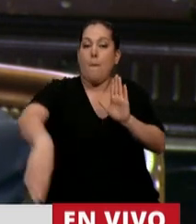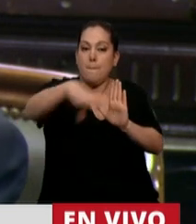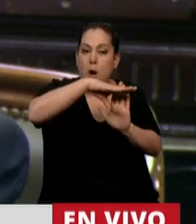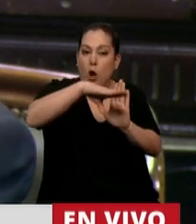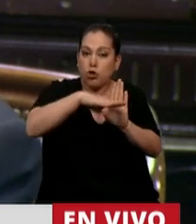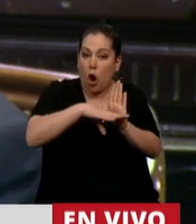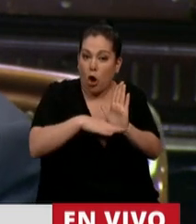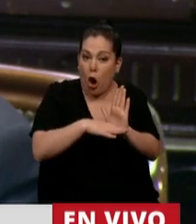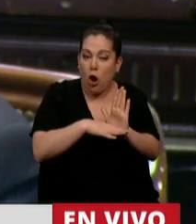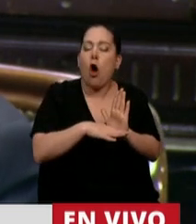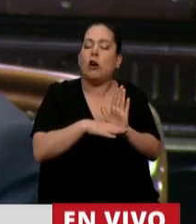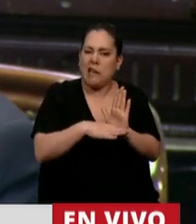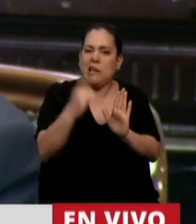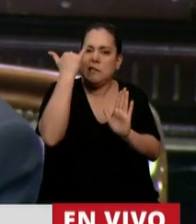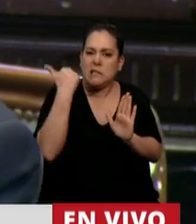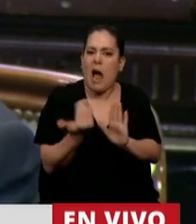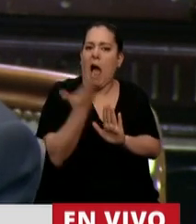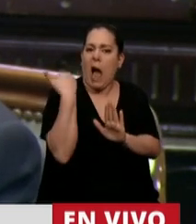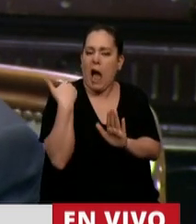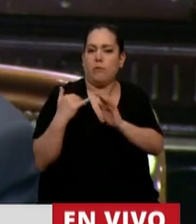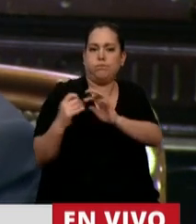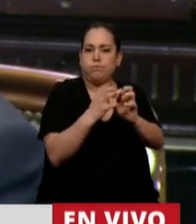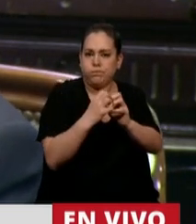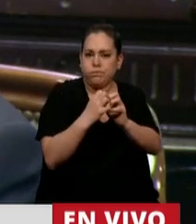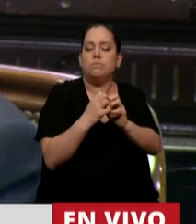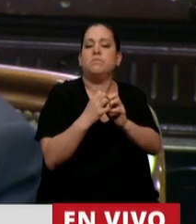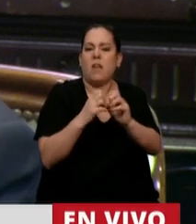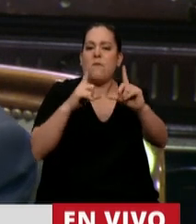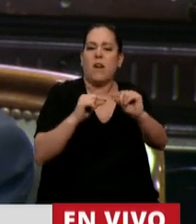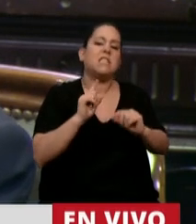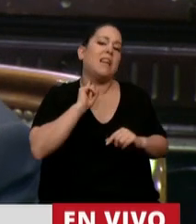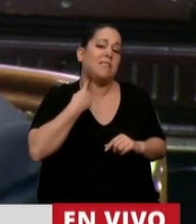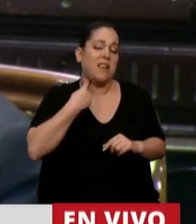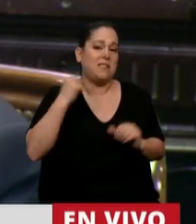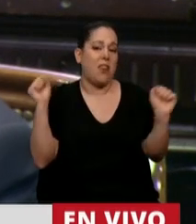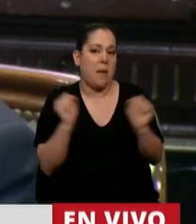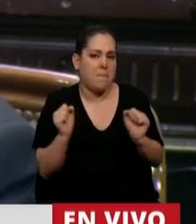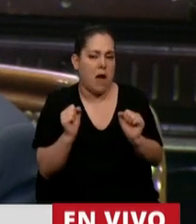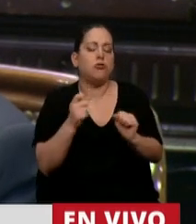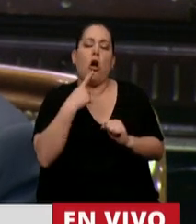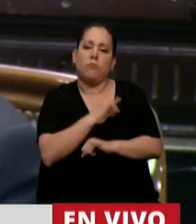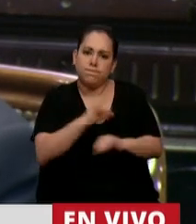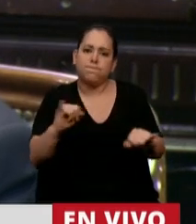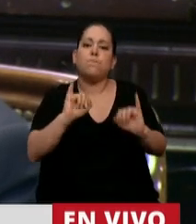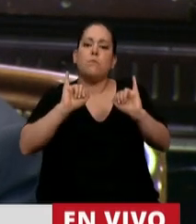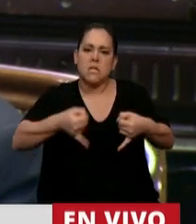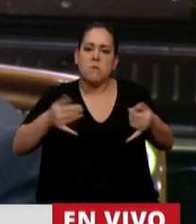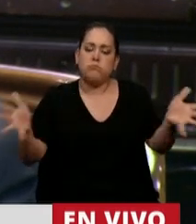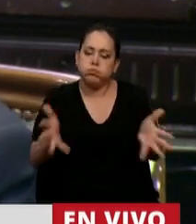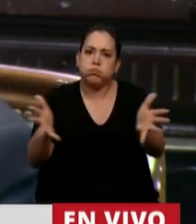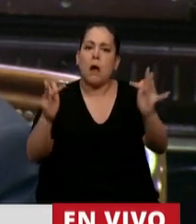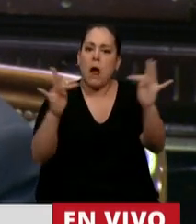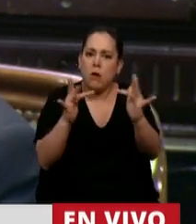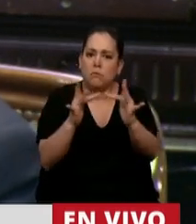que excepcionalmente se aprobó en la sesión del 13 de mayo para permitir el funcionamiento virtual